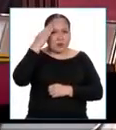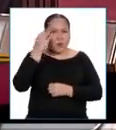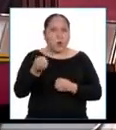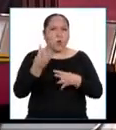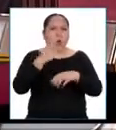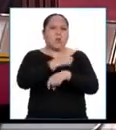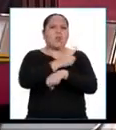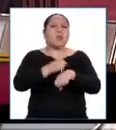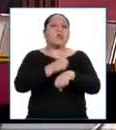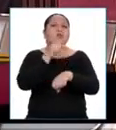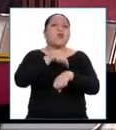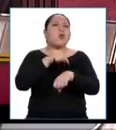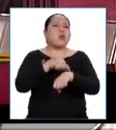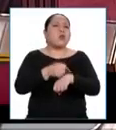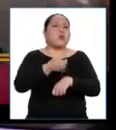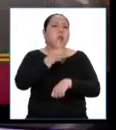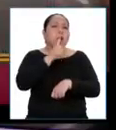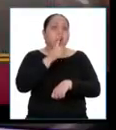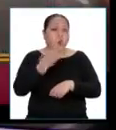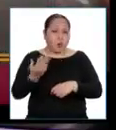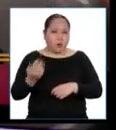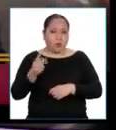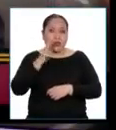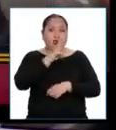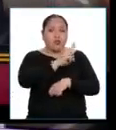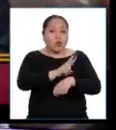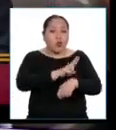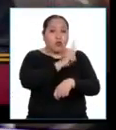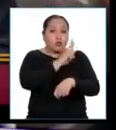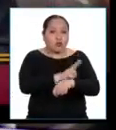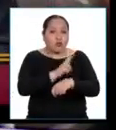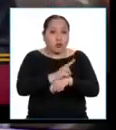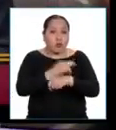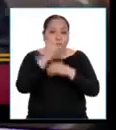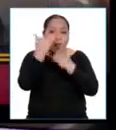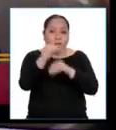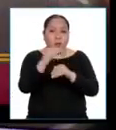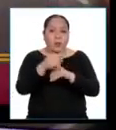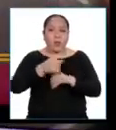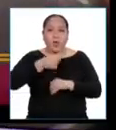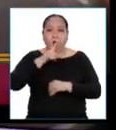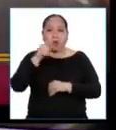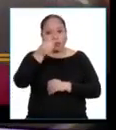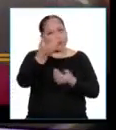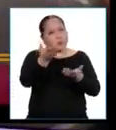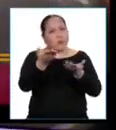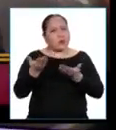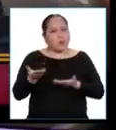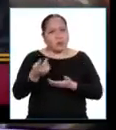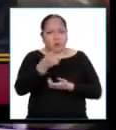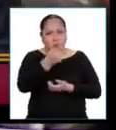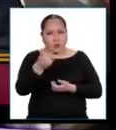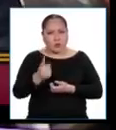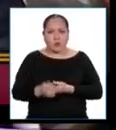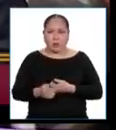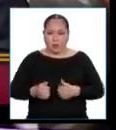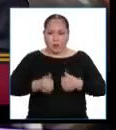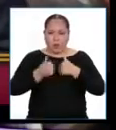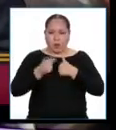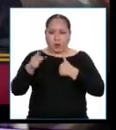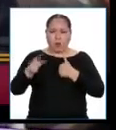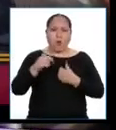agua tienen? 2 horas la provincia de Espinar. Yo le invitaría a usted ir a vivir un mes